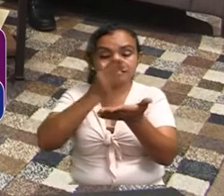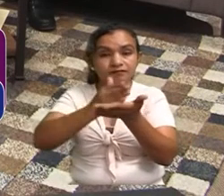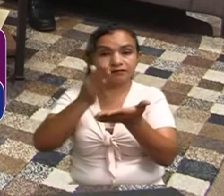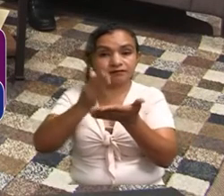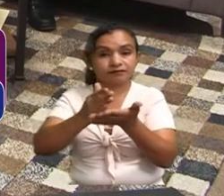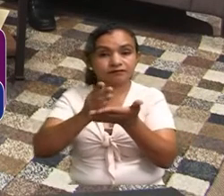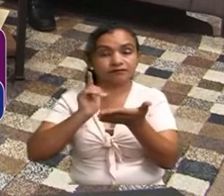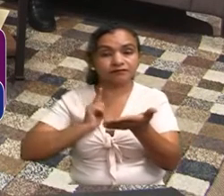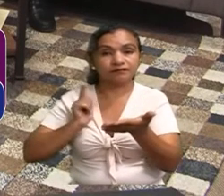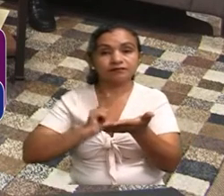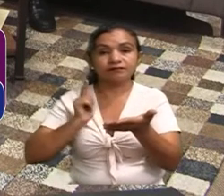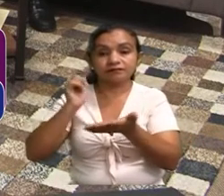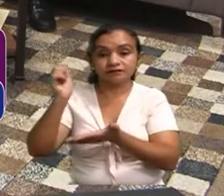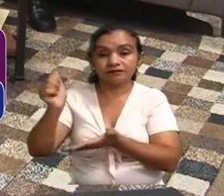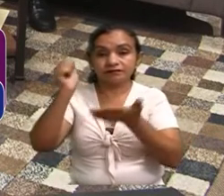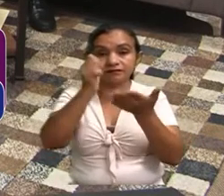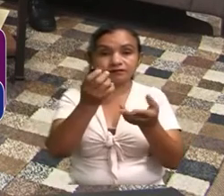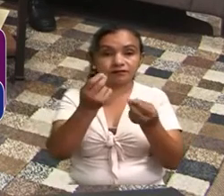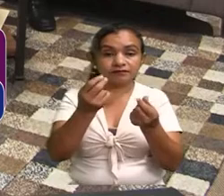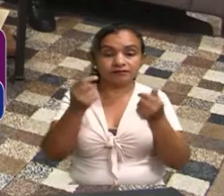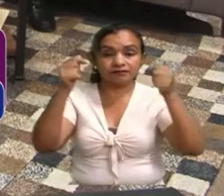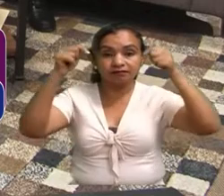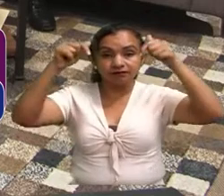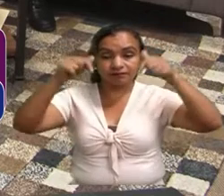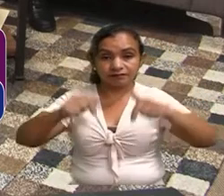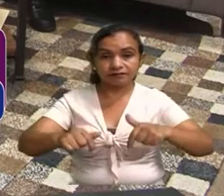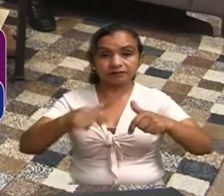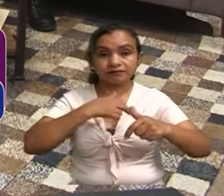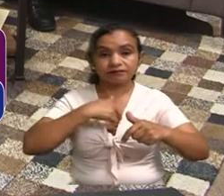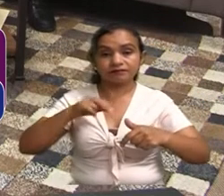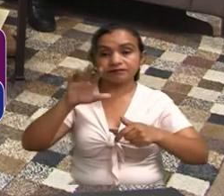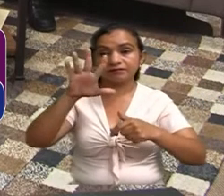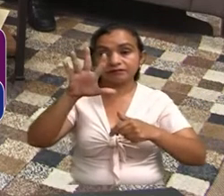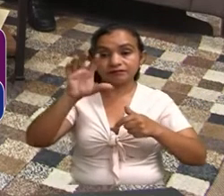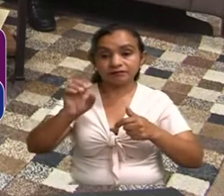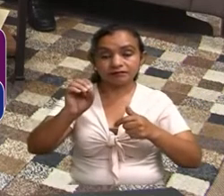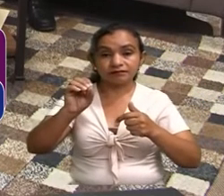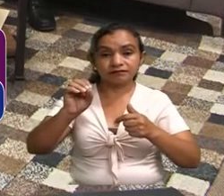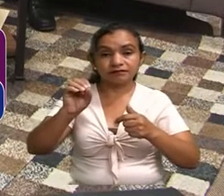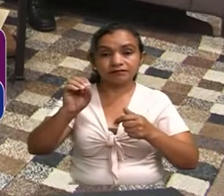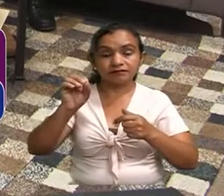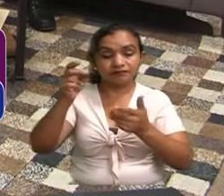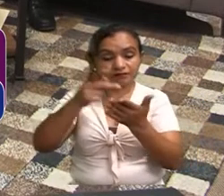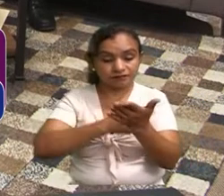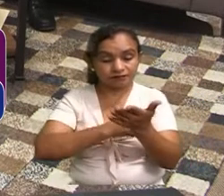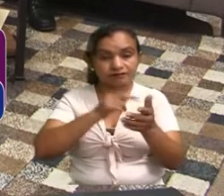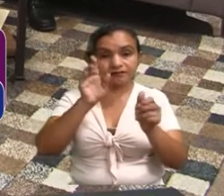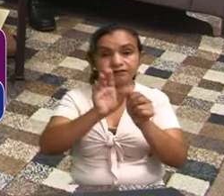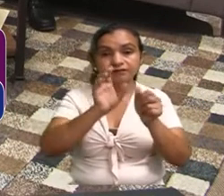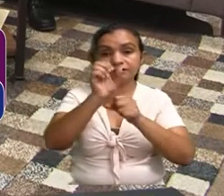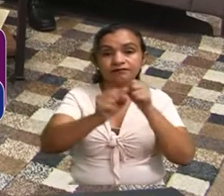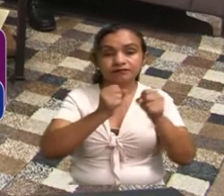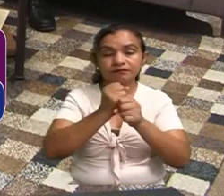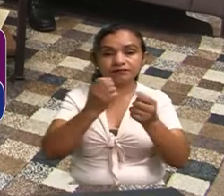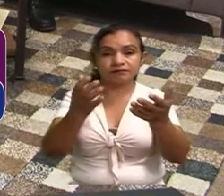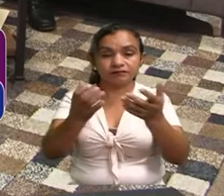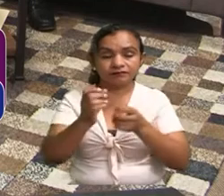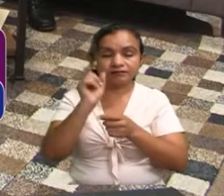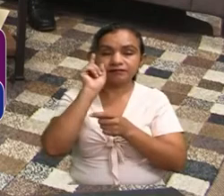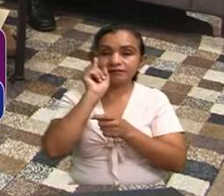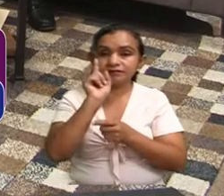tener las cantidades que tenemos actualmente. Si hoy estamos ejecutando un promedio de 50 proyectos anuales, nosotros queremos llegar a